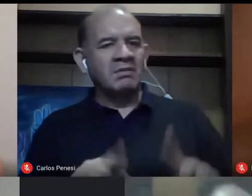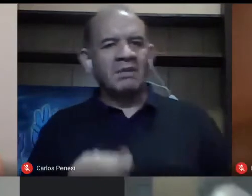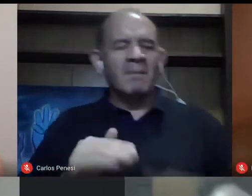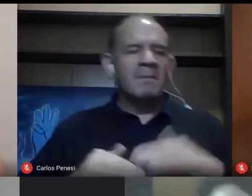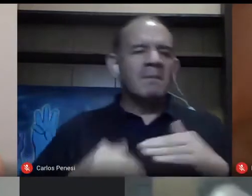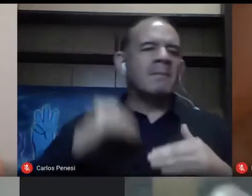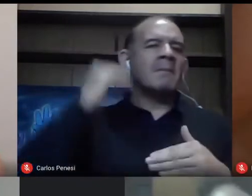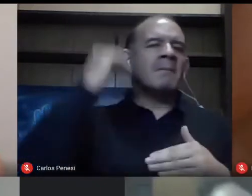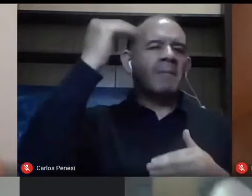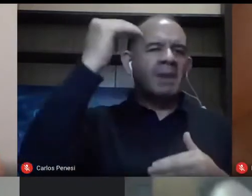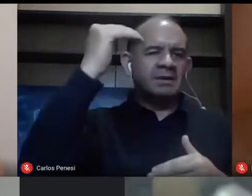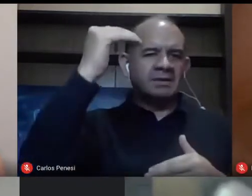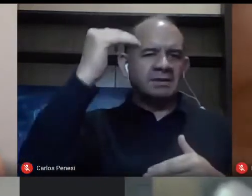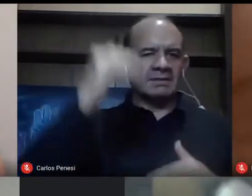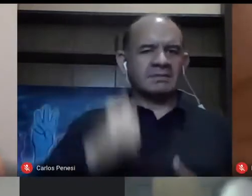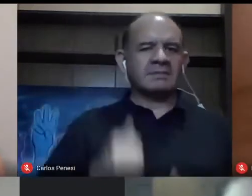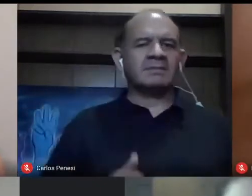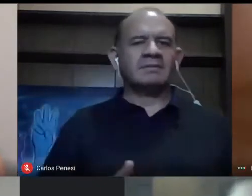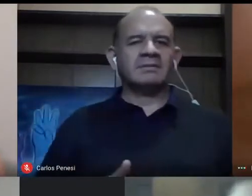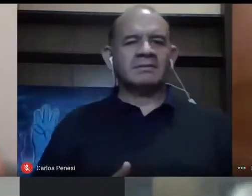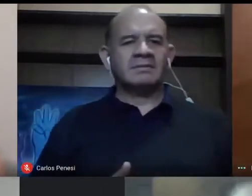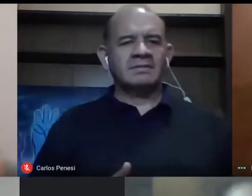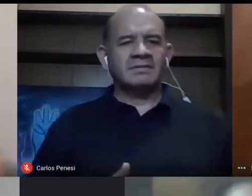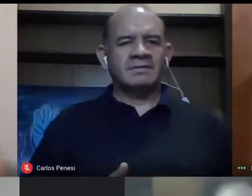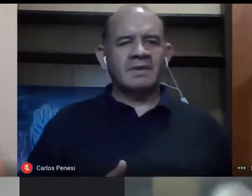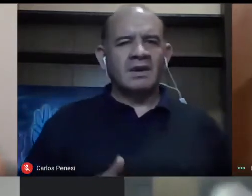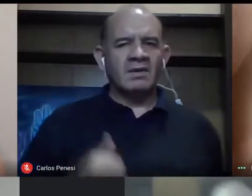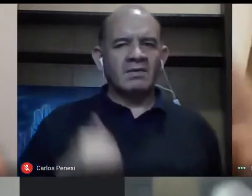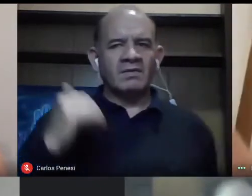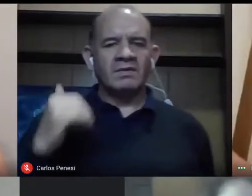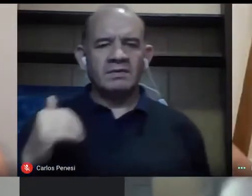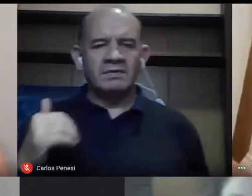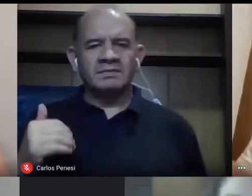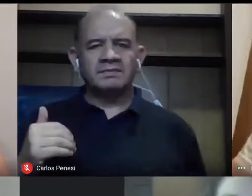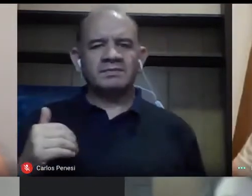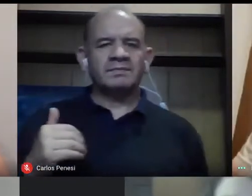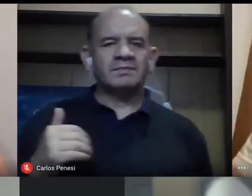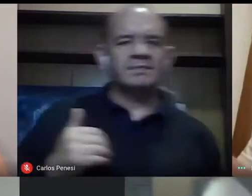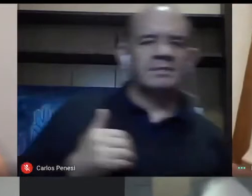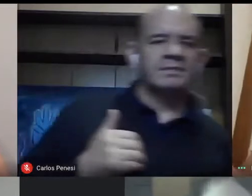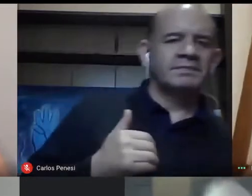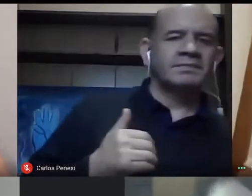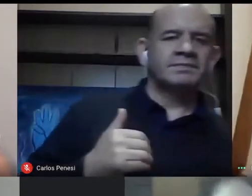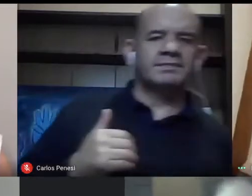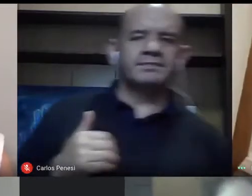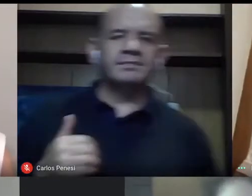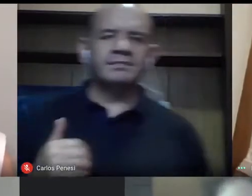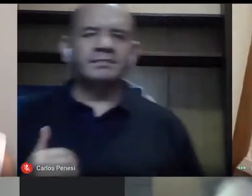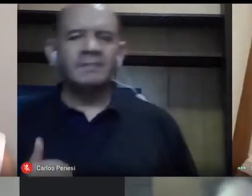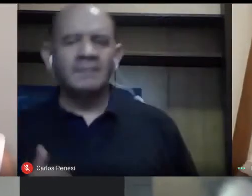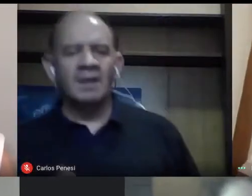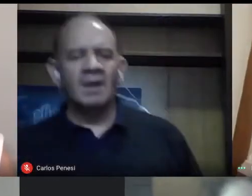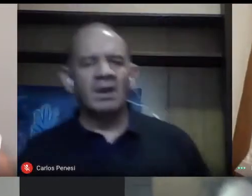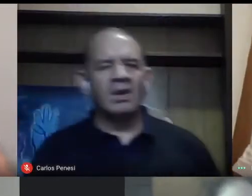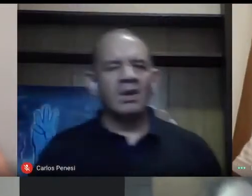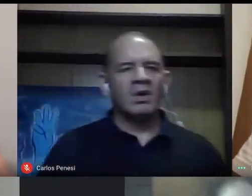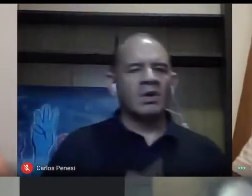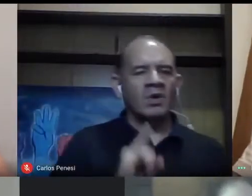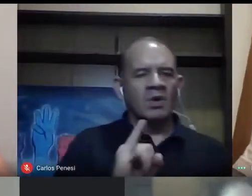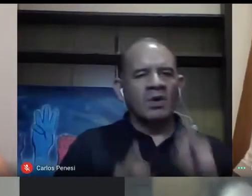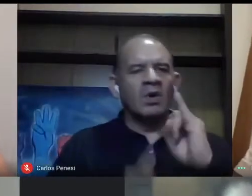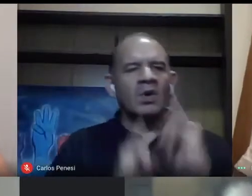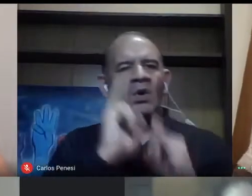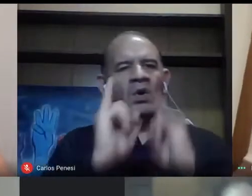adelante. Muchas gracias. ¿Puedo hacer un comentario? Sí, Pablo, por favor. Sobre esa pregunta, que tal vez a